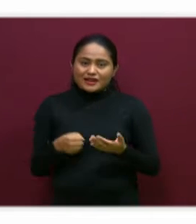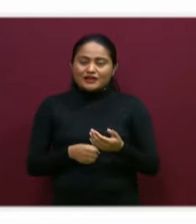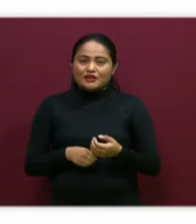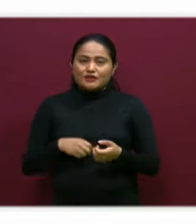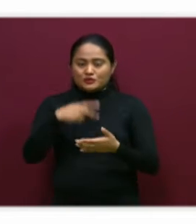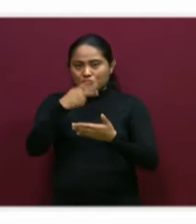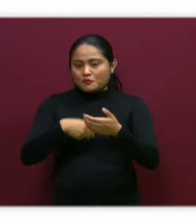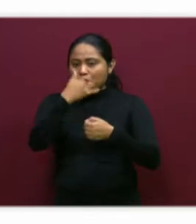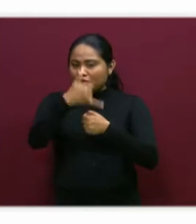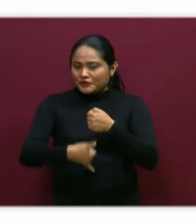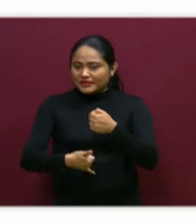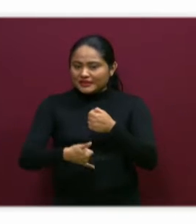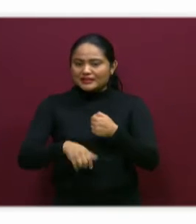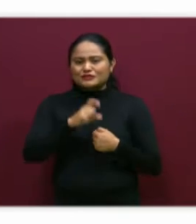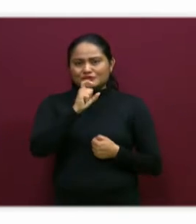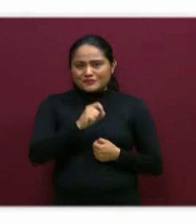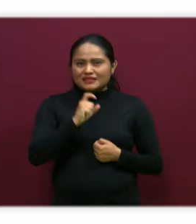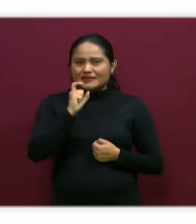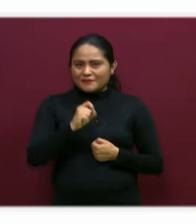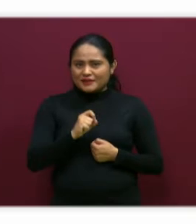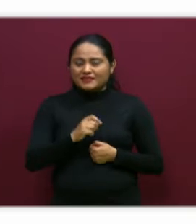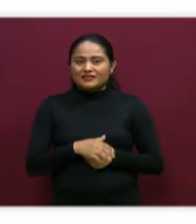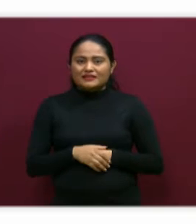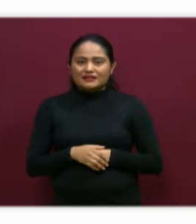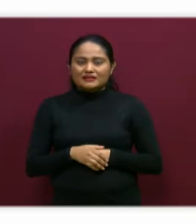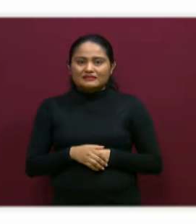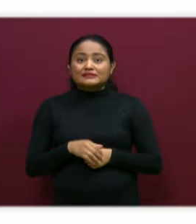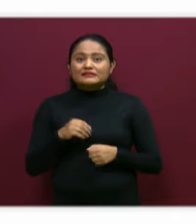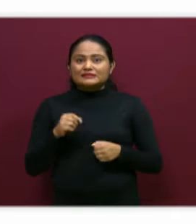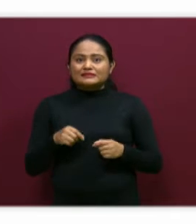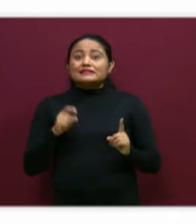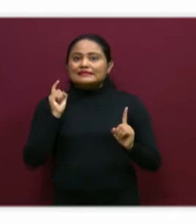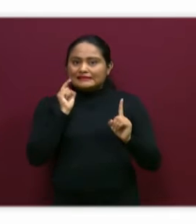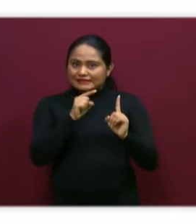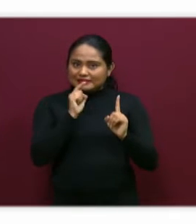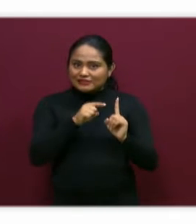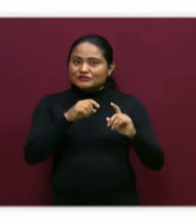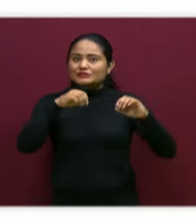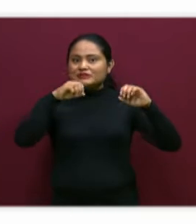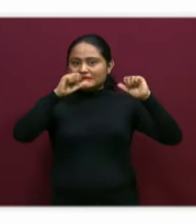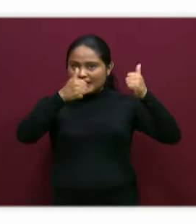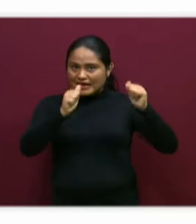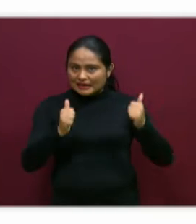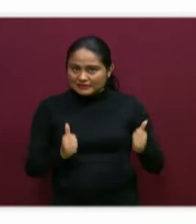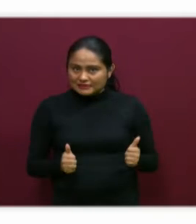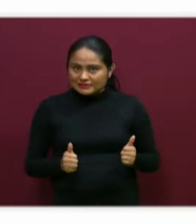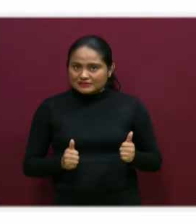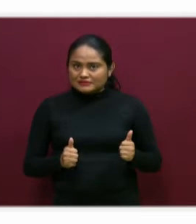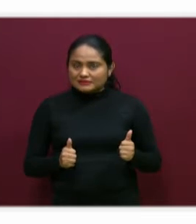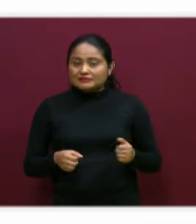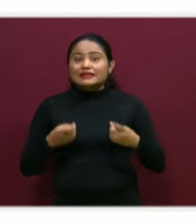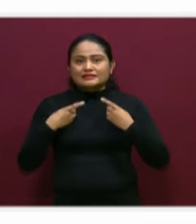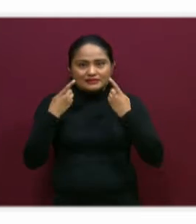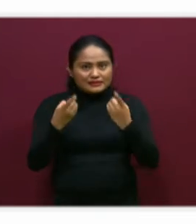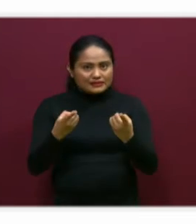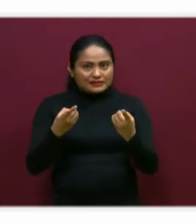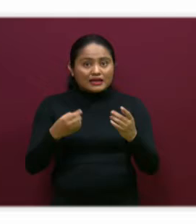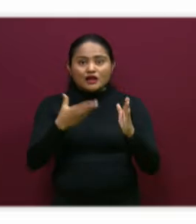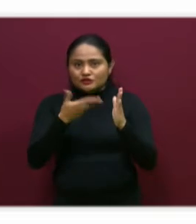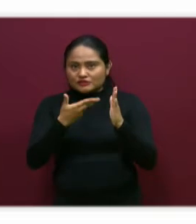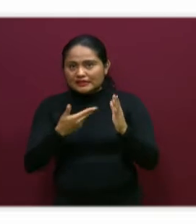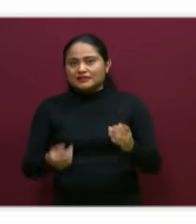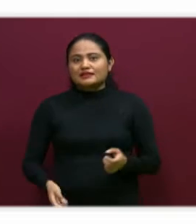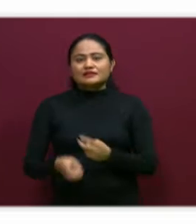y estos mismos talleristas son los que están brindando talleres para este verano no el primero que es fantasía